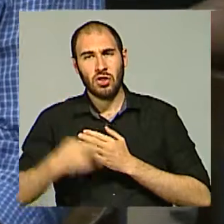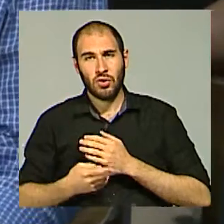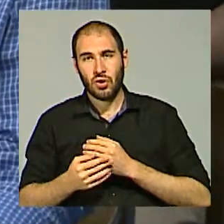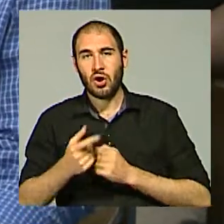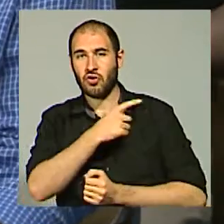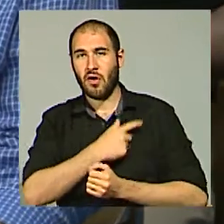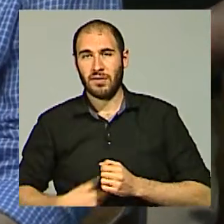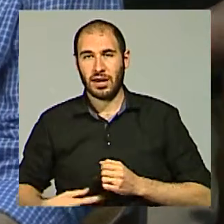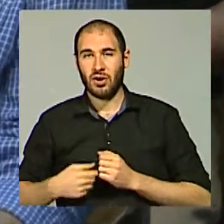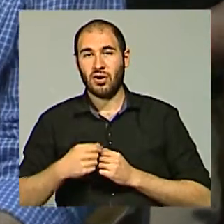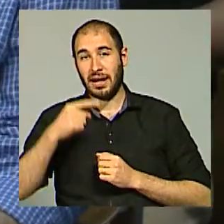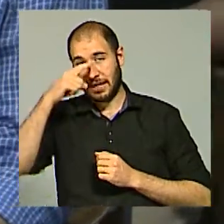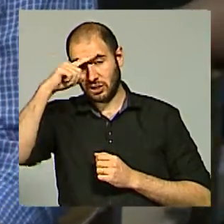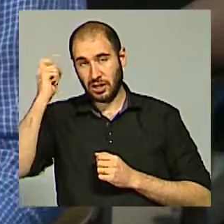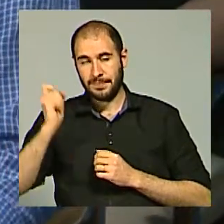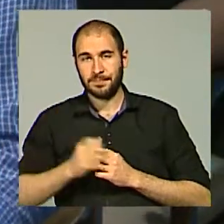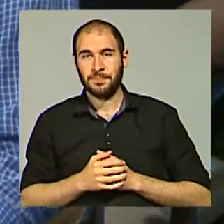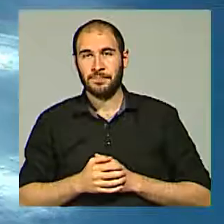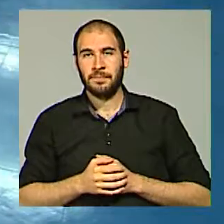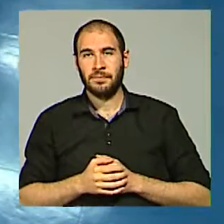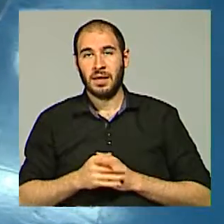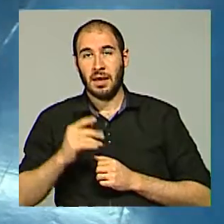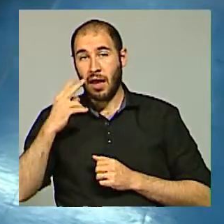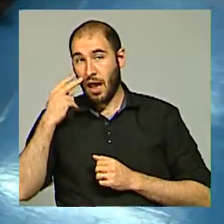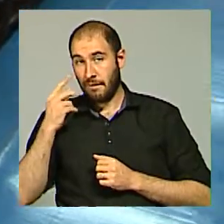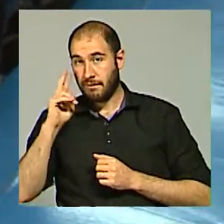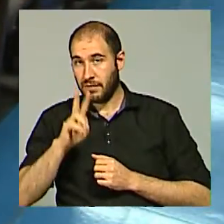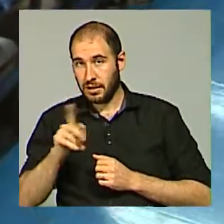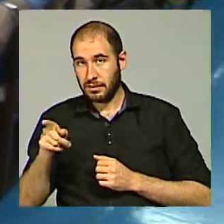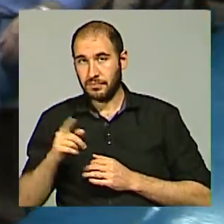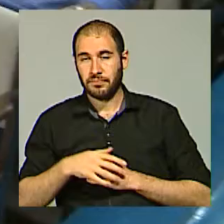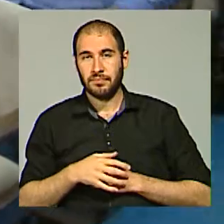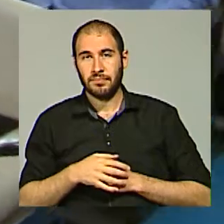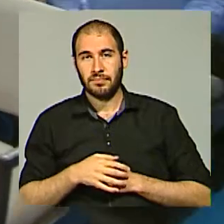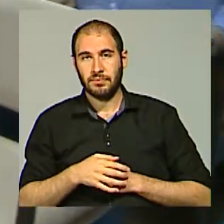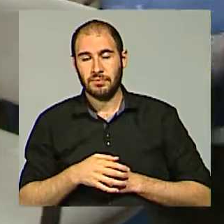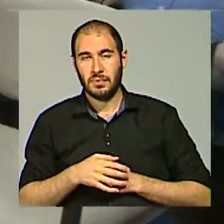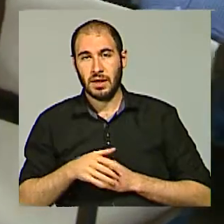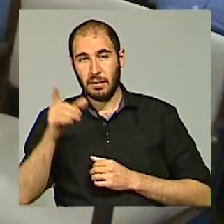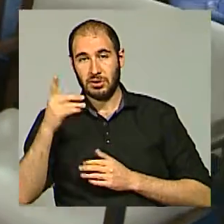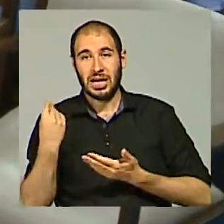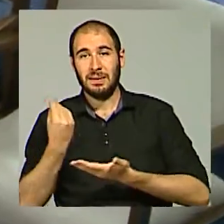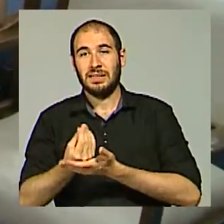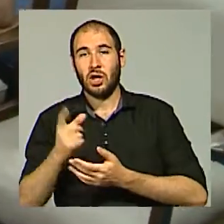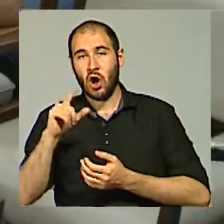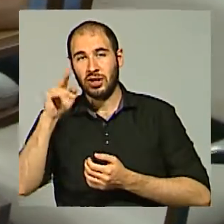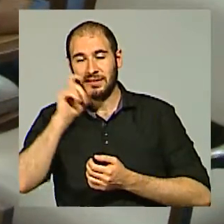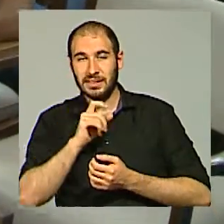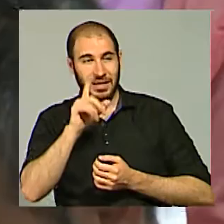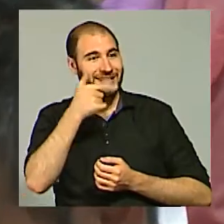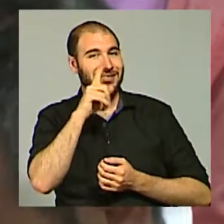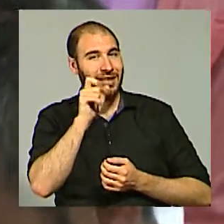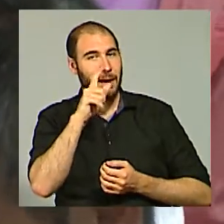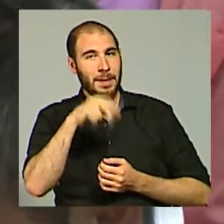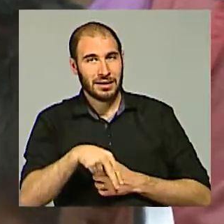adelante el gobierno de la nación vamos a ver uno de los representantes del conicet lleva a su niño